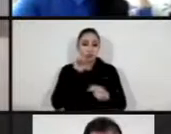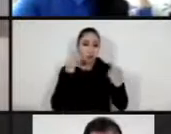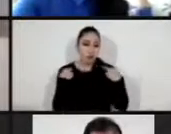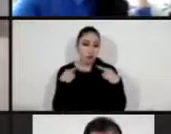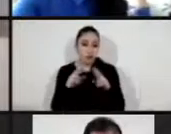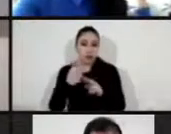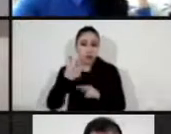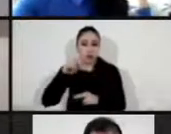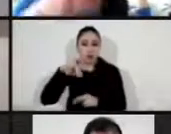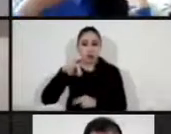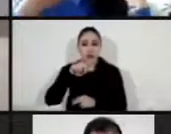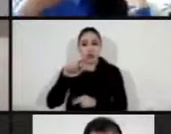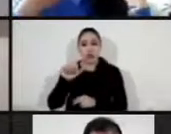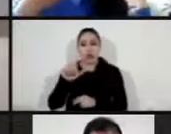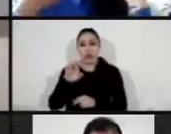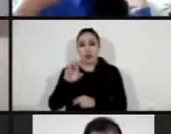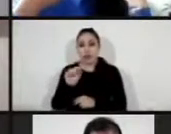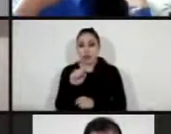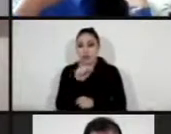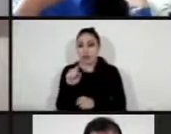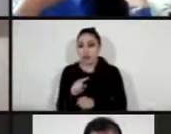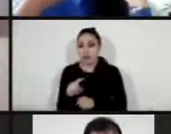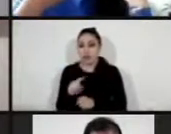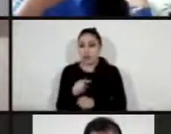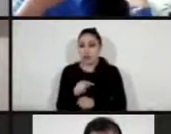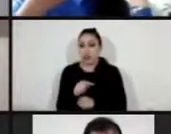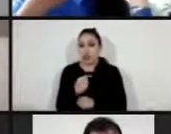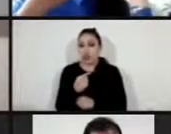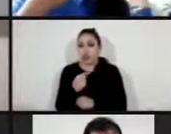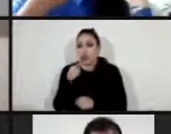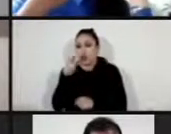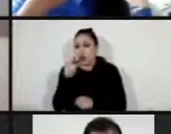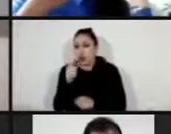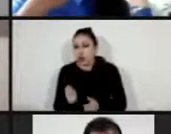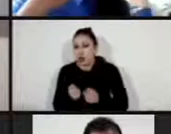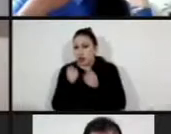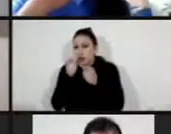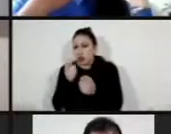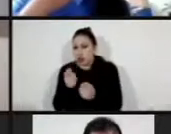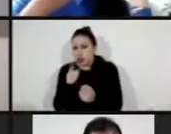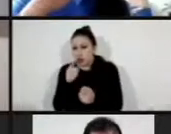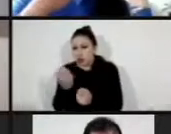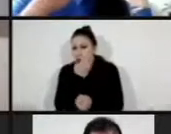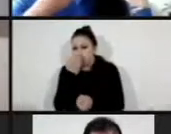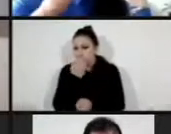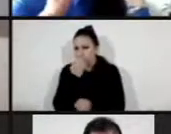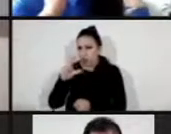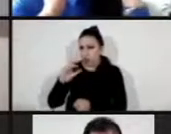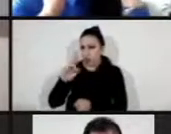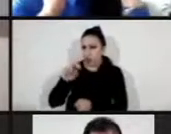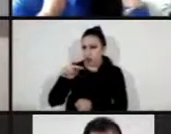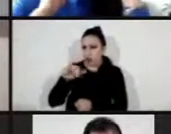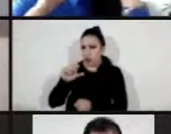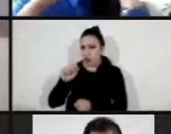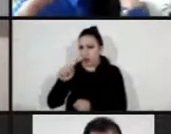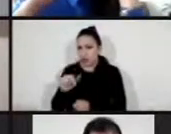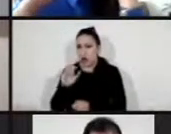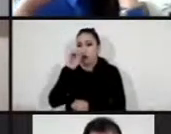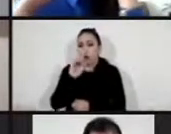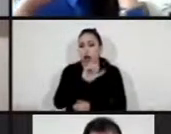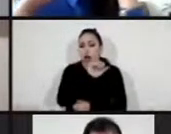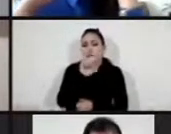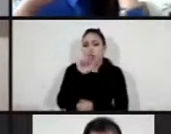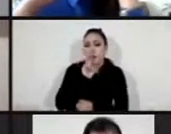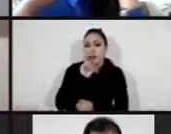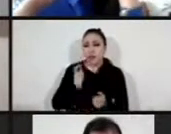No sé si estamos dando el galardón al Colegio de Cronistas a través de la maestra González Gamio o a la maestra González Gamio a través del Colegio